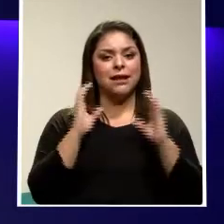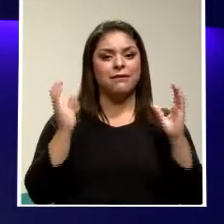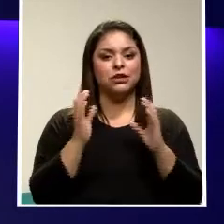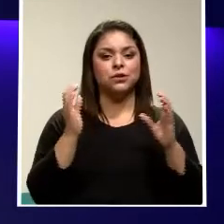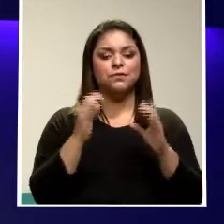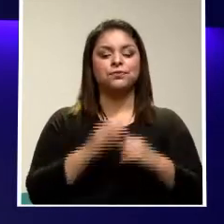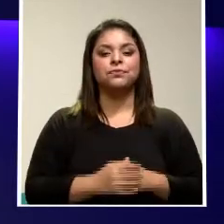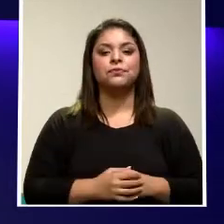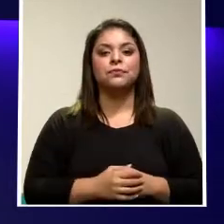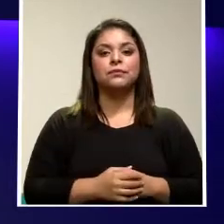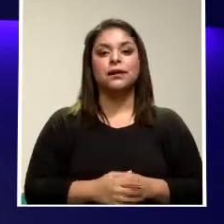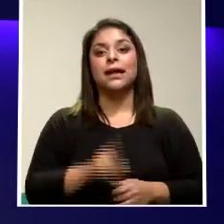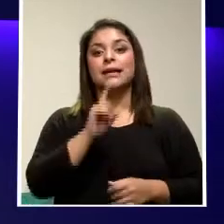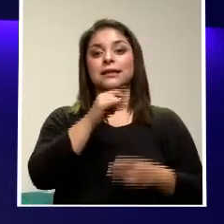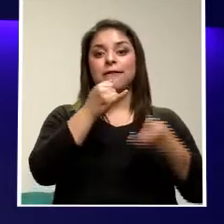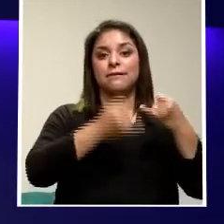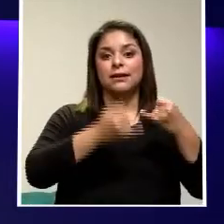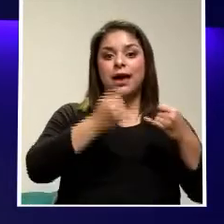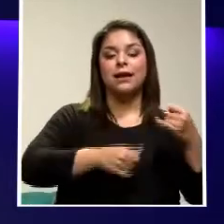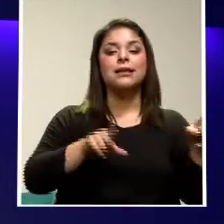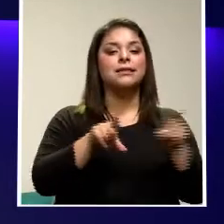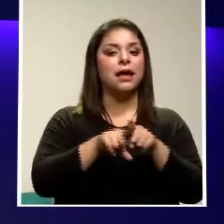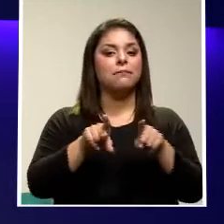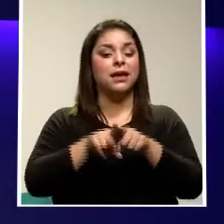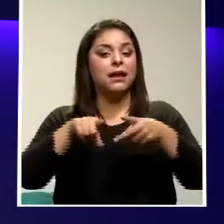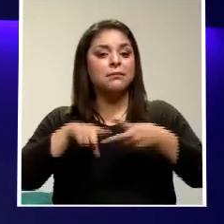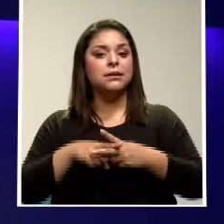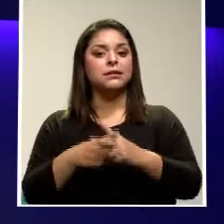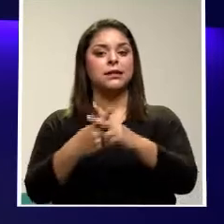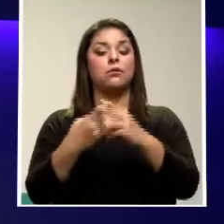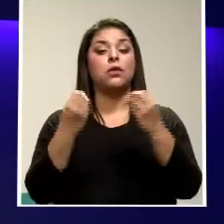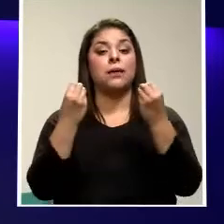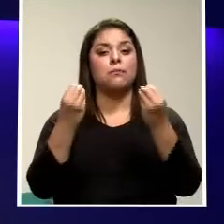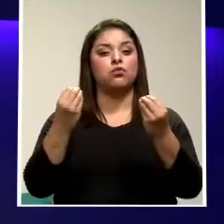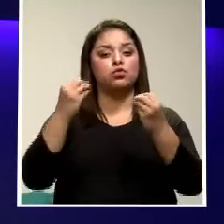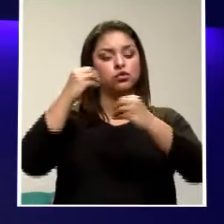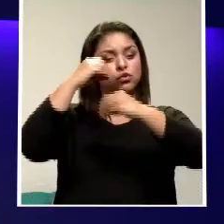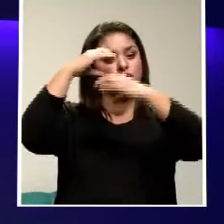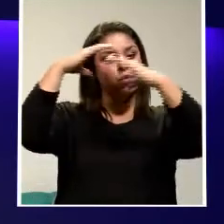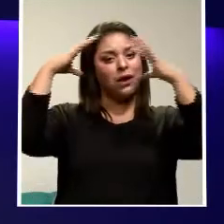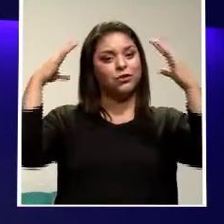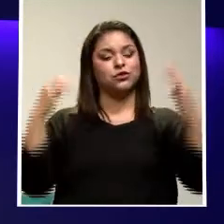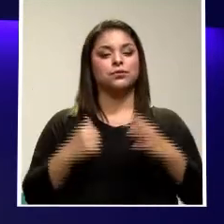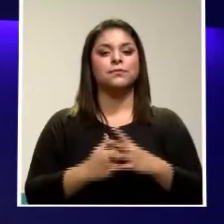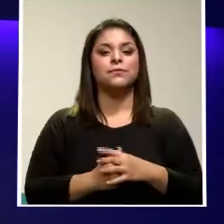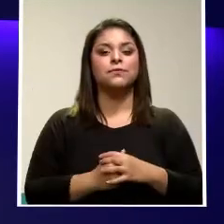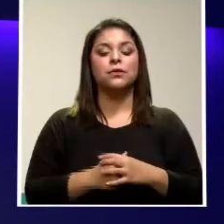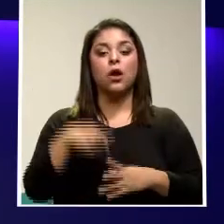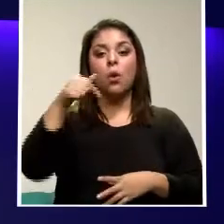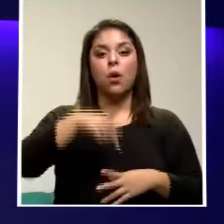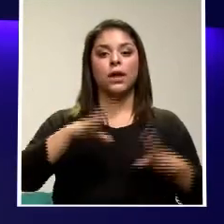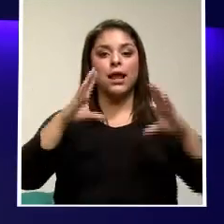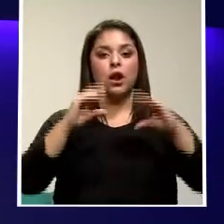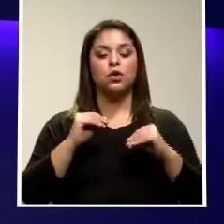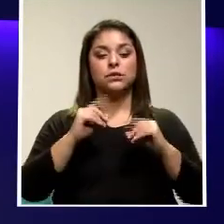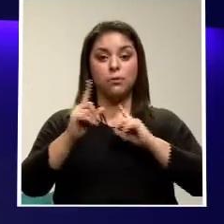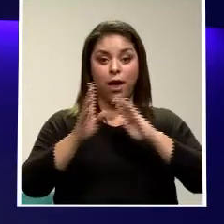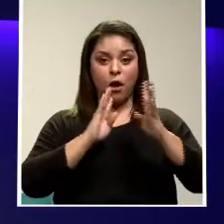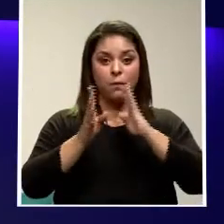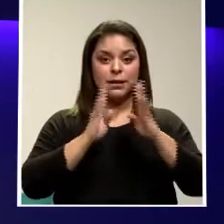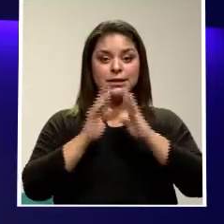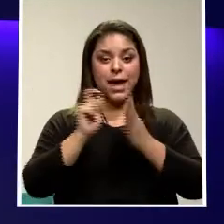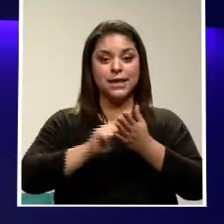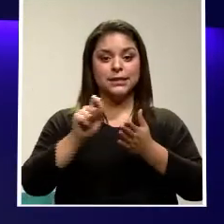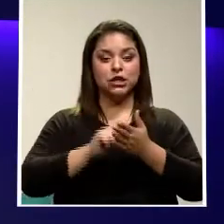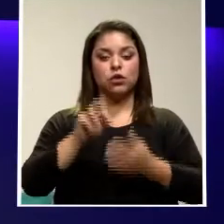el final y también el principio de muchos sueños. Esta noche voy a conversar con el escritor